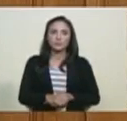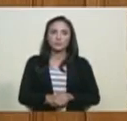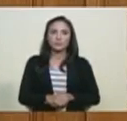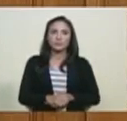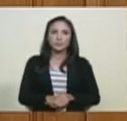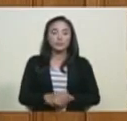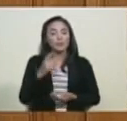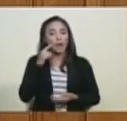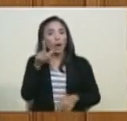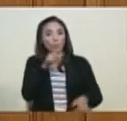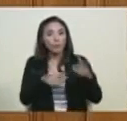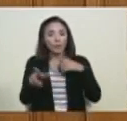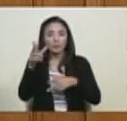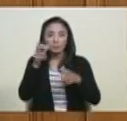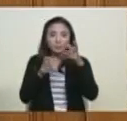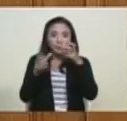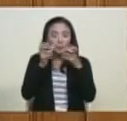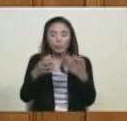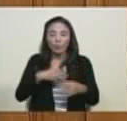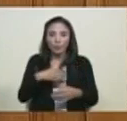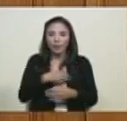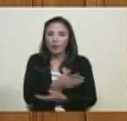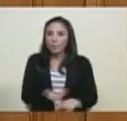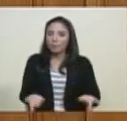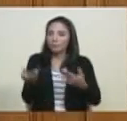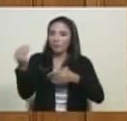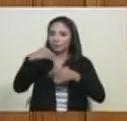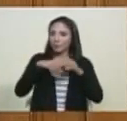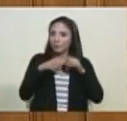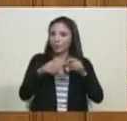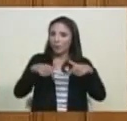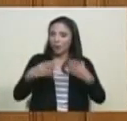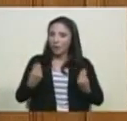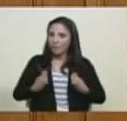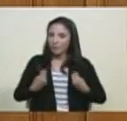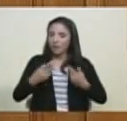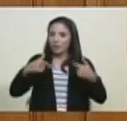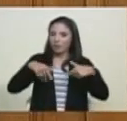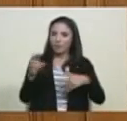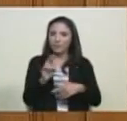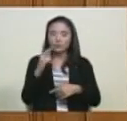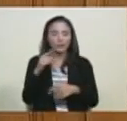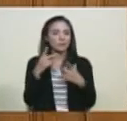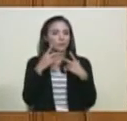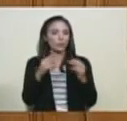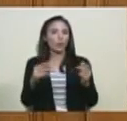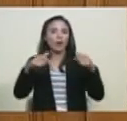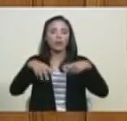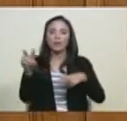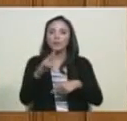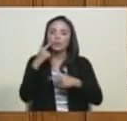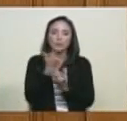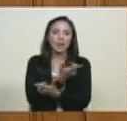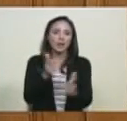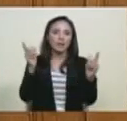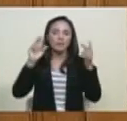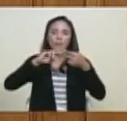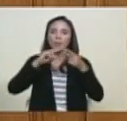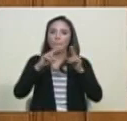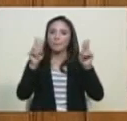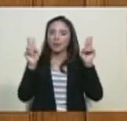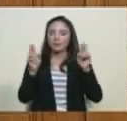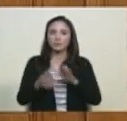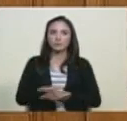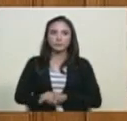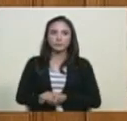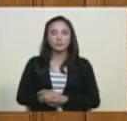compatriotas que me escuchan, no podemos dejar que esa plaga se instale en Venezuela. No. Venezuela merece transitar en paz, con